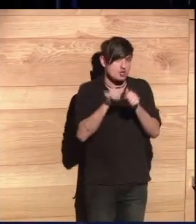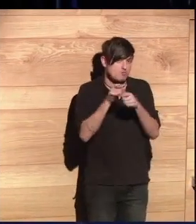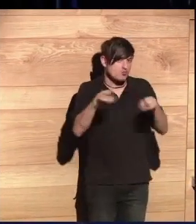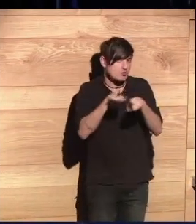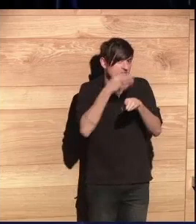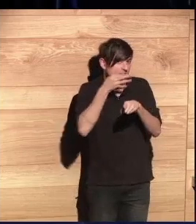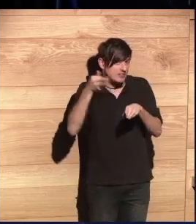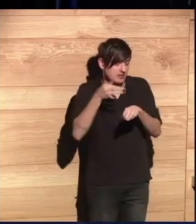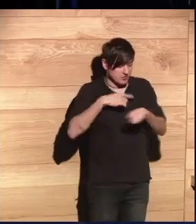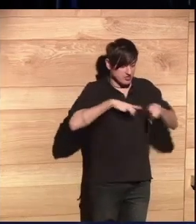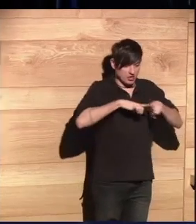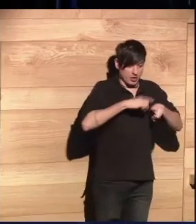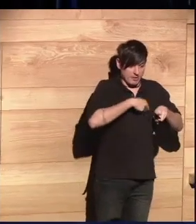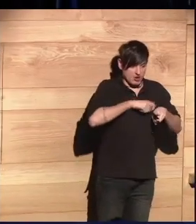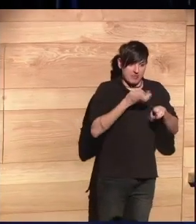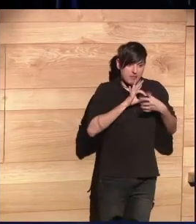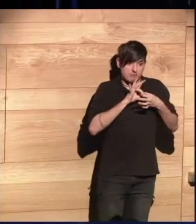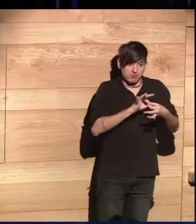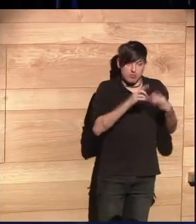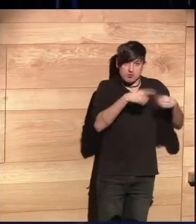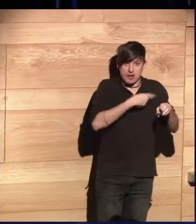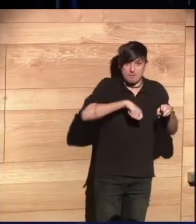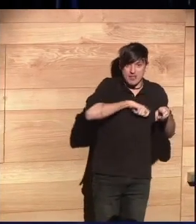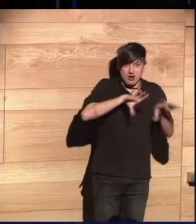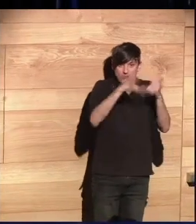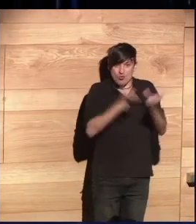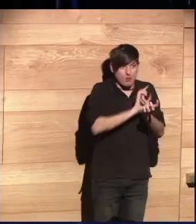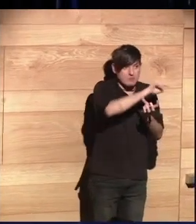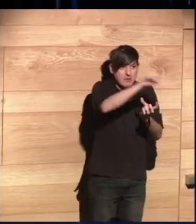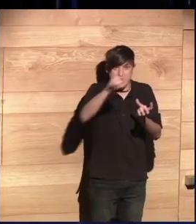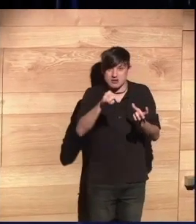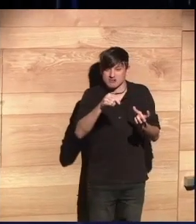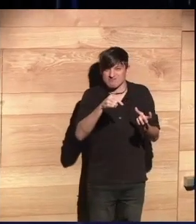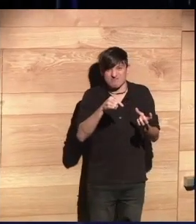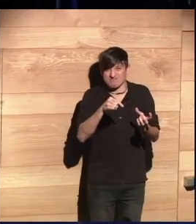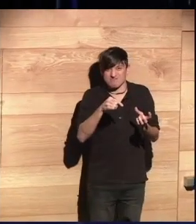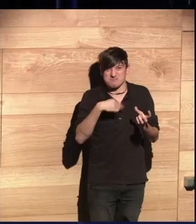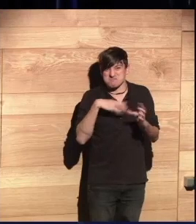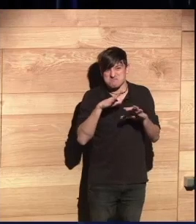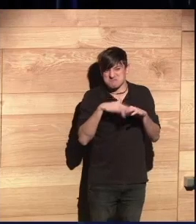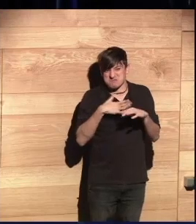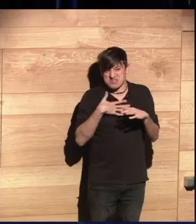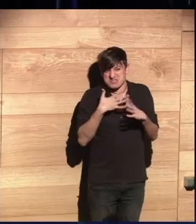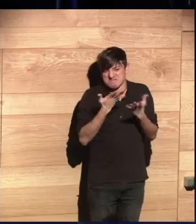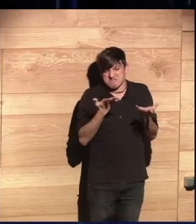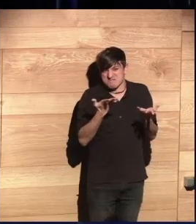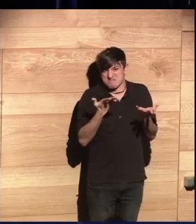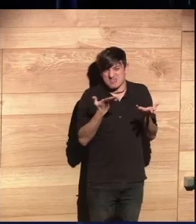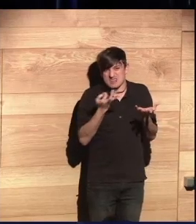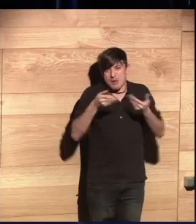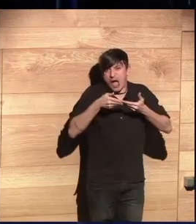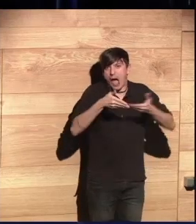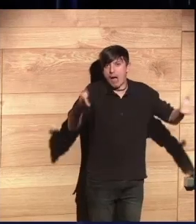y por tanto un director español debería hacer música española, ¿no?, por todo el mundo. Para mí esto es muy estrecho de mira, ¿no? Sobre todo hablando de arte,